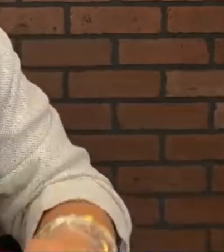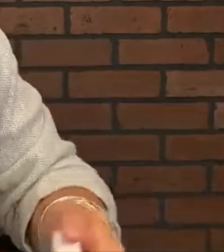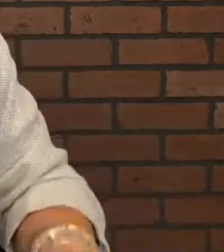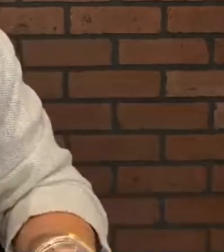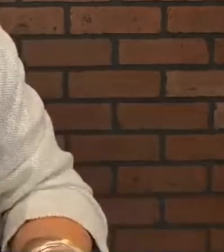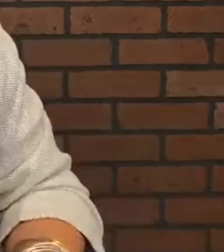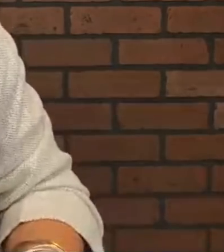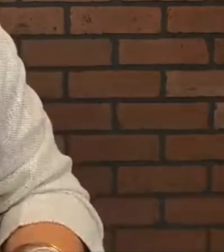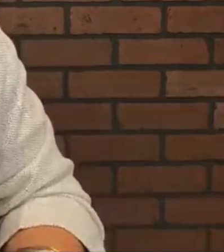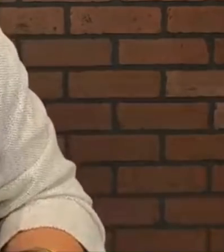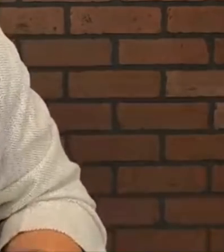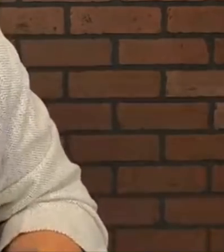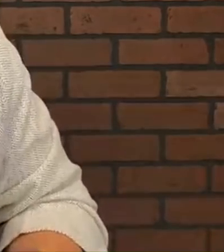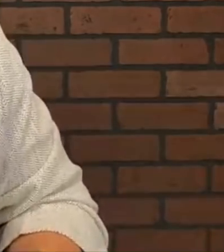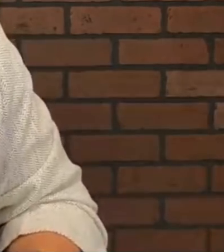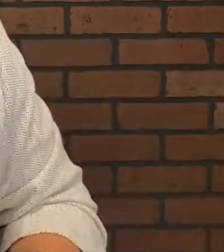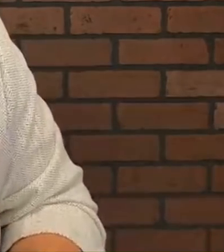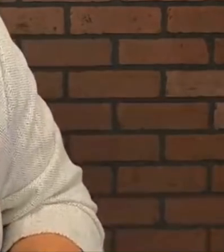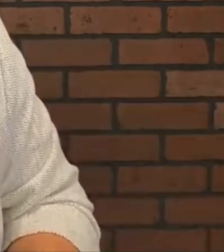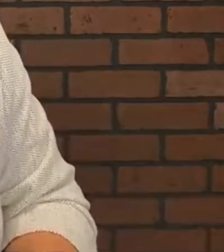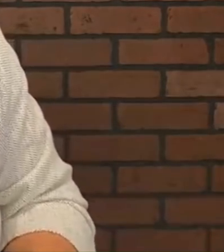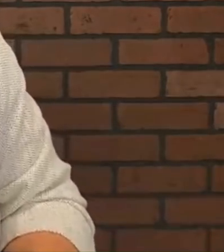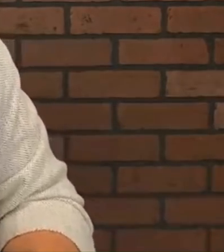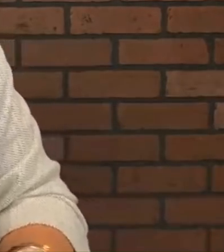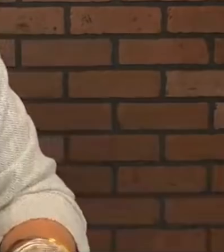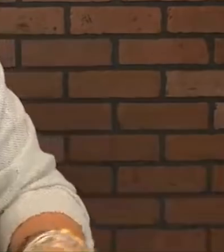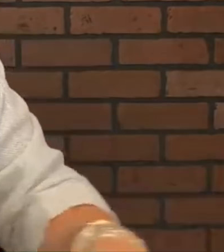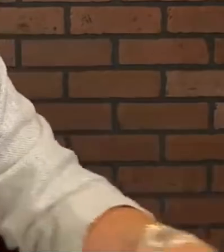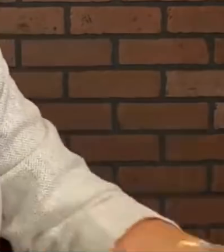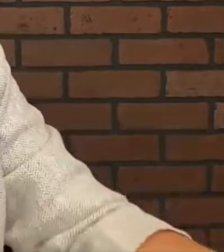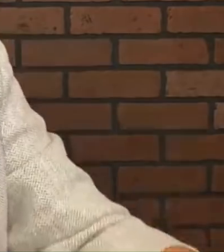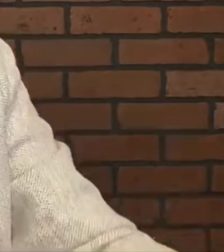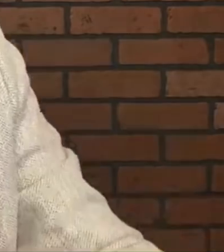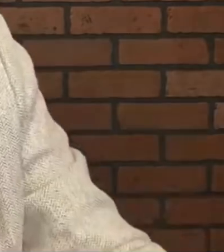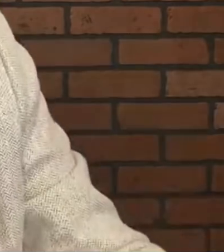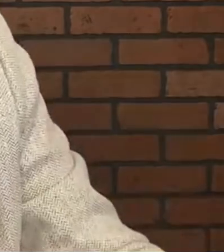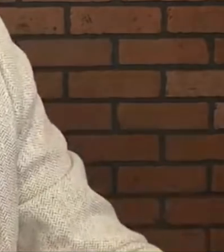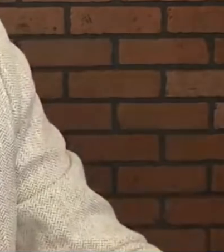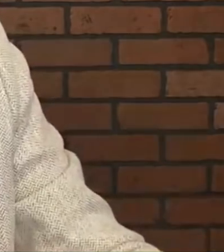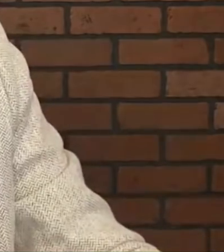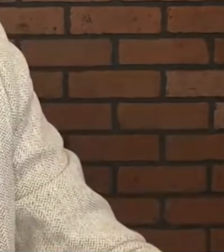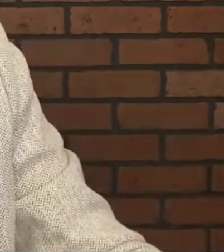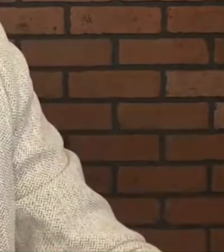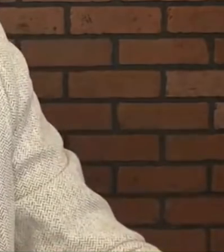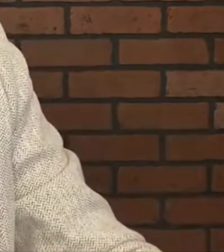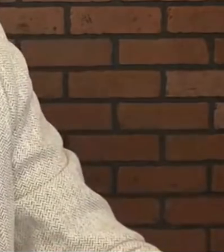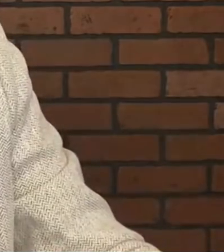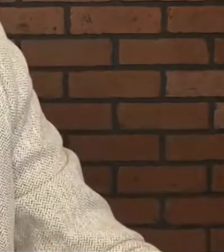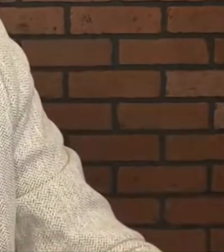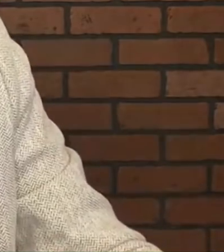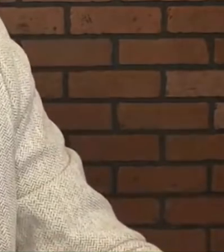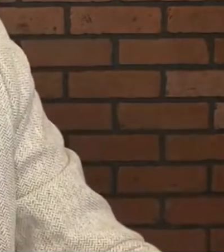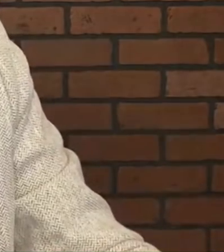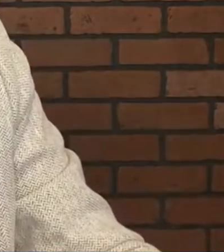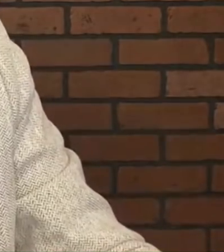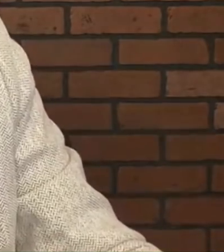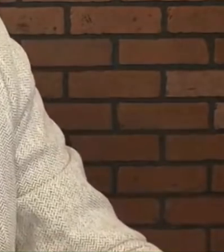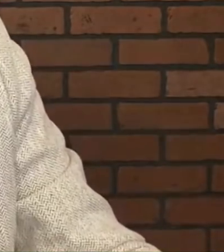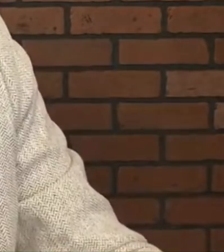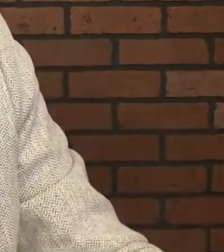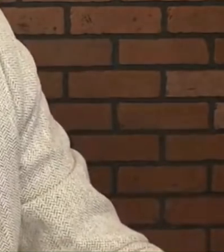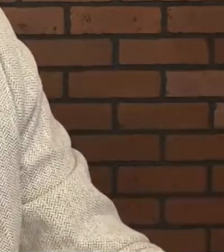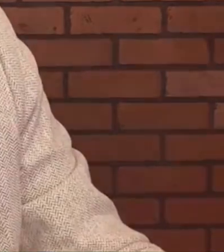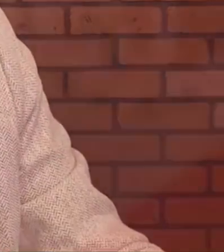transmisión, ayúdenme a compartir y a seguir adelante en esta casa sin censura. Vamos a escuchar el mensaje del presidente Andrés Manuel López Obrador en